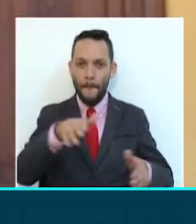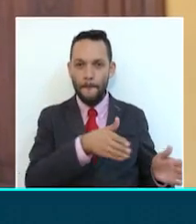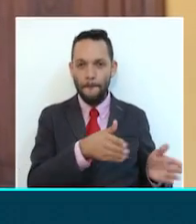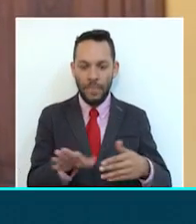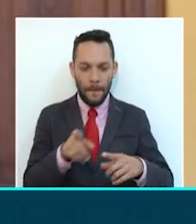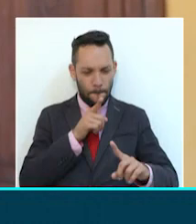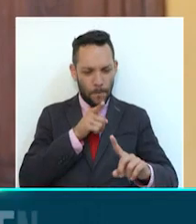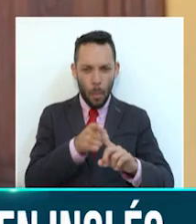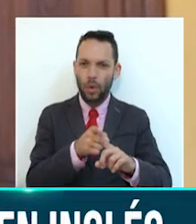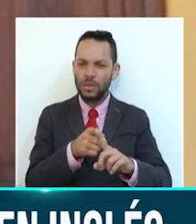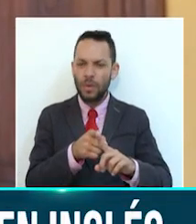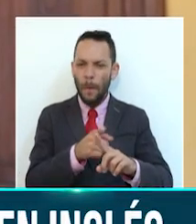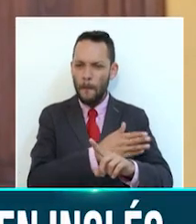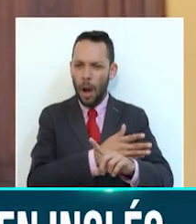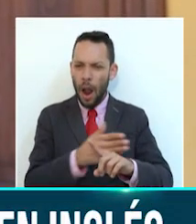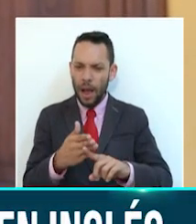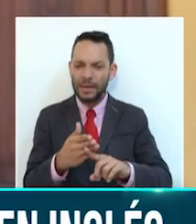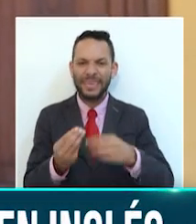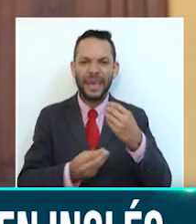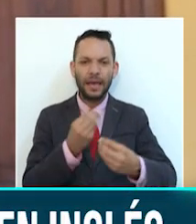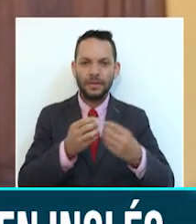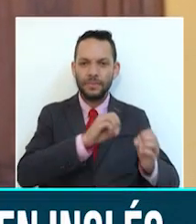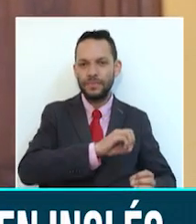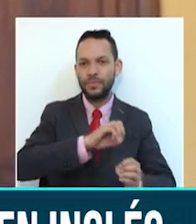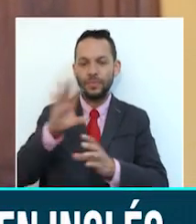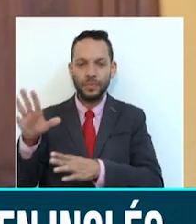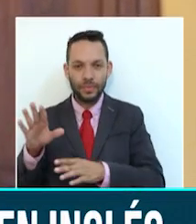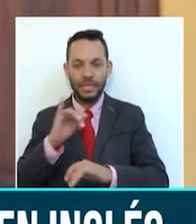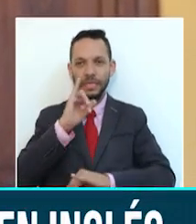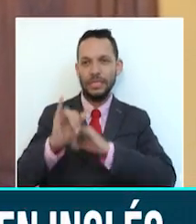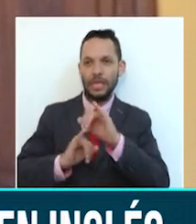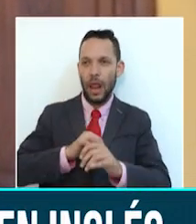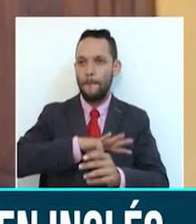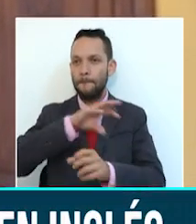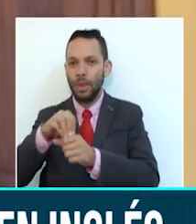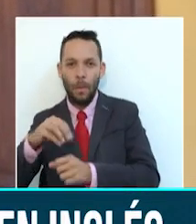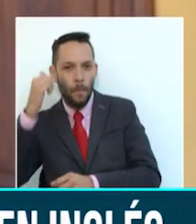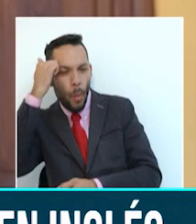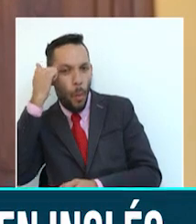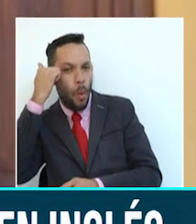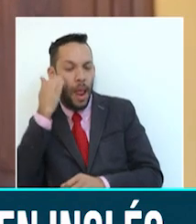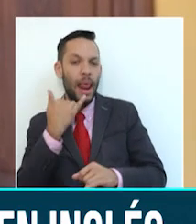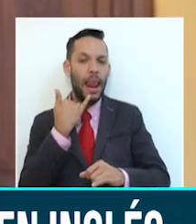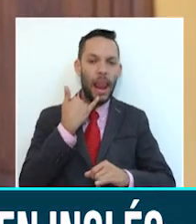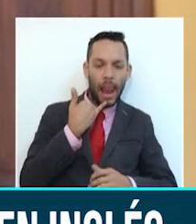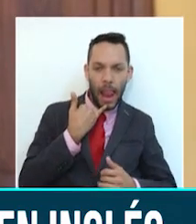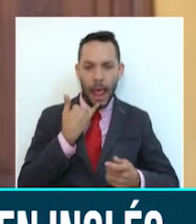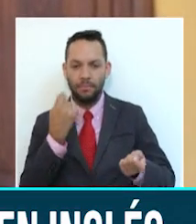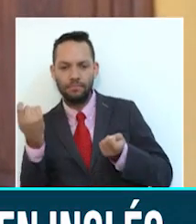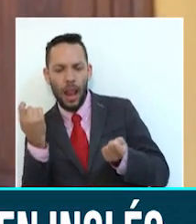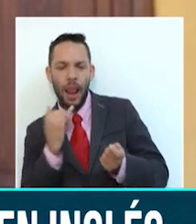nos propusimos de llevar docentes al exterior, muchos para conocer modelos educativos de